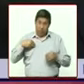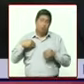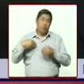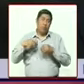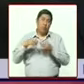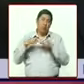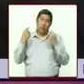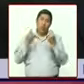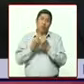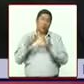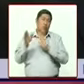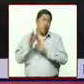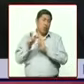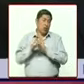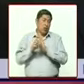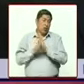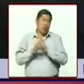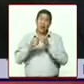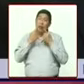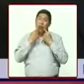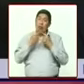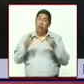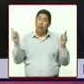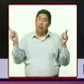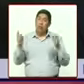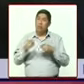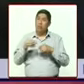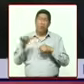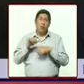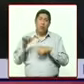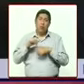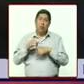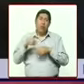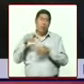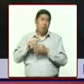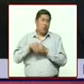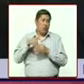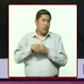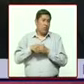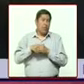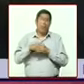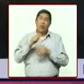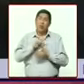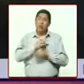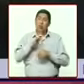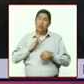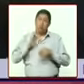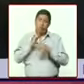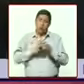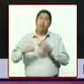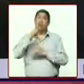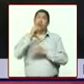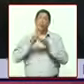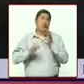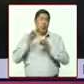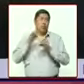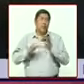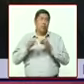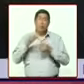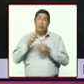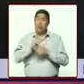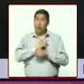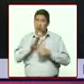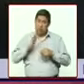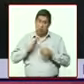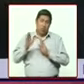constitucional, que habrían declarado también desierta la elección para el Tribunal Supremo de Justicia y el Tribunal Constitucional,